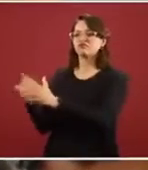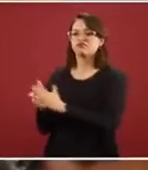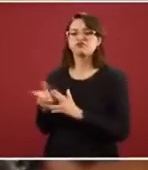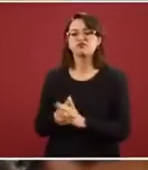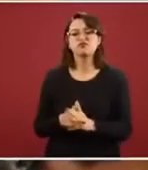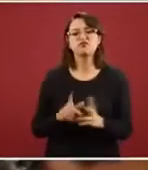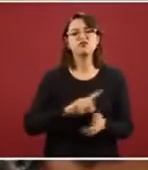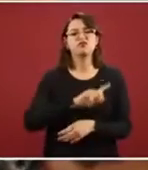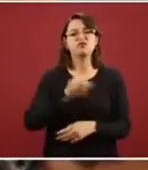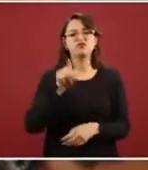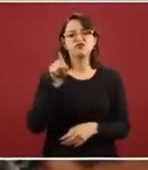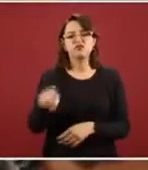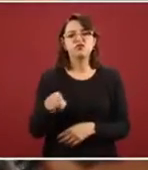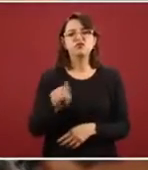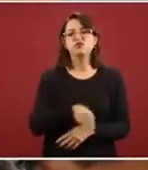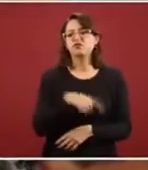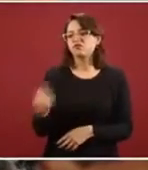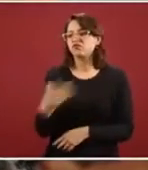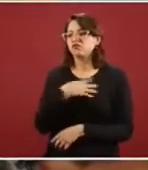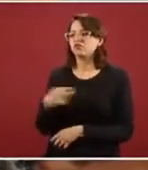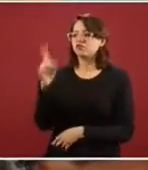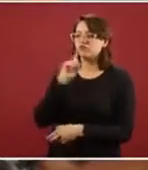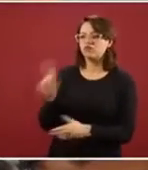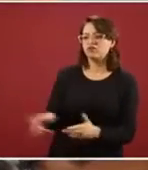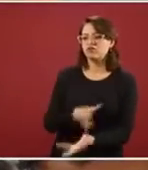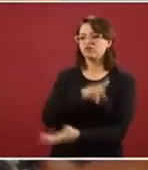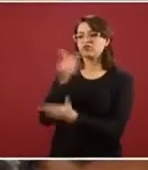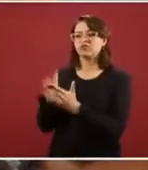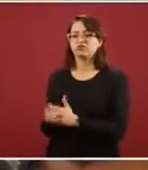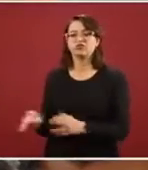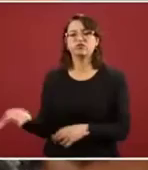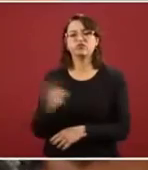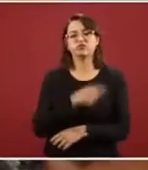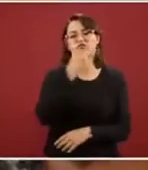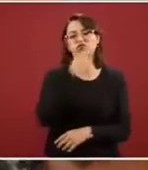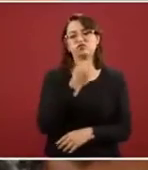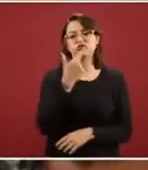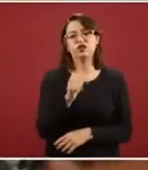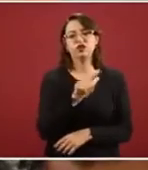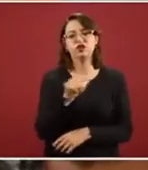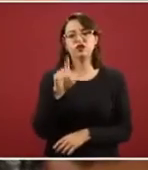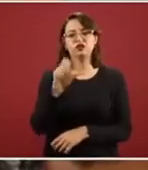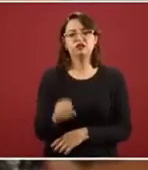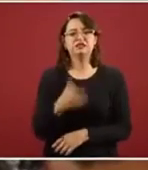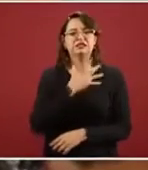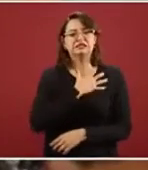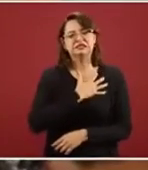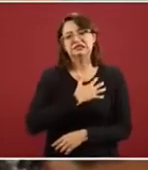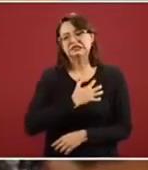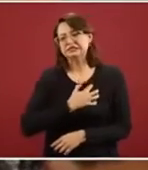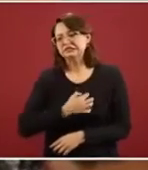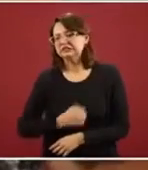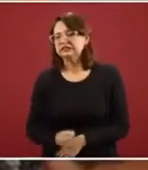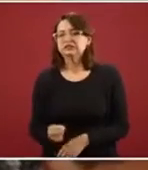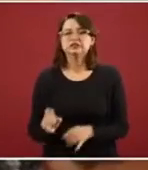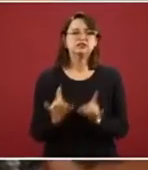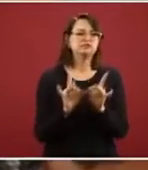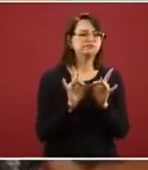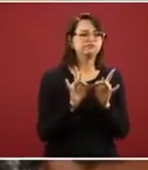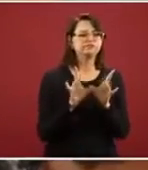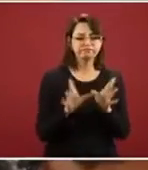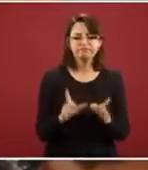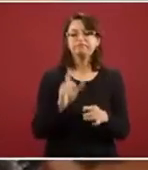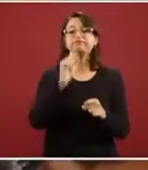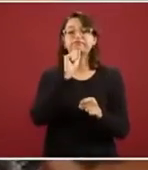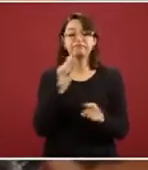orden de matar a su hija y aquí el señor Gallo, pues dolido por lo que había sucedido,